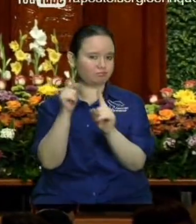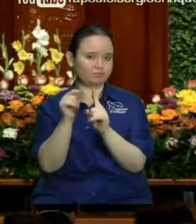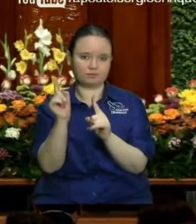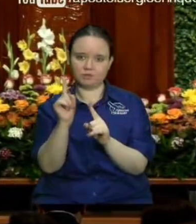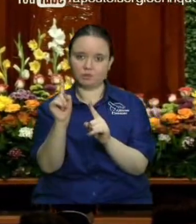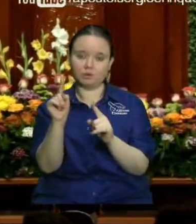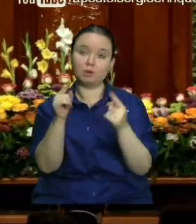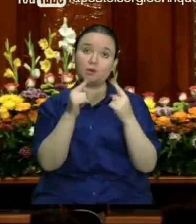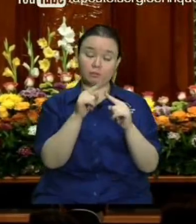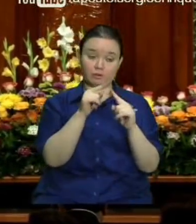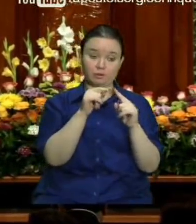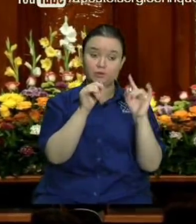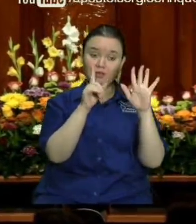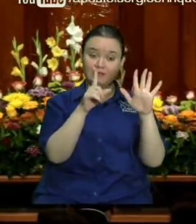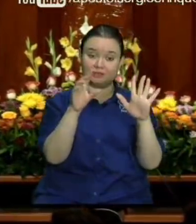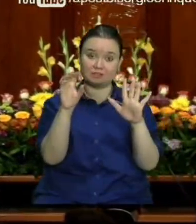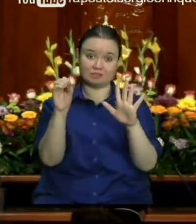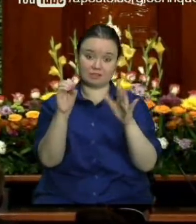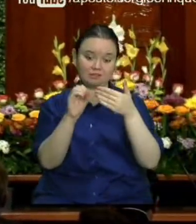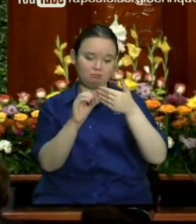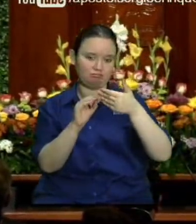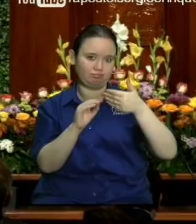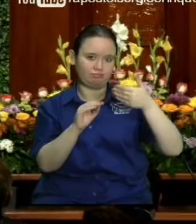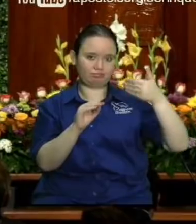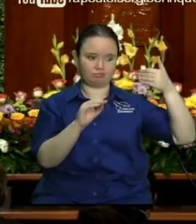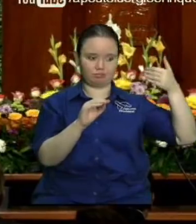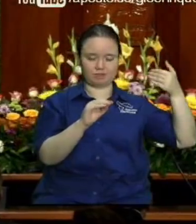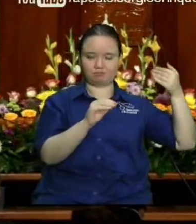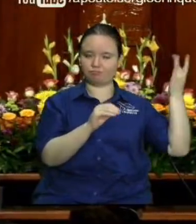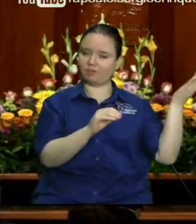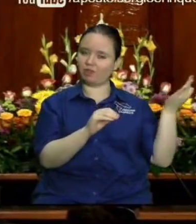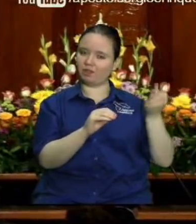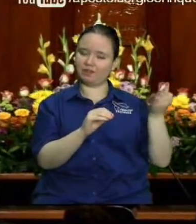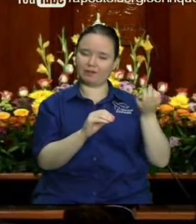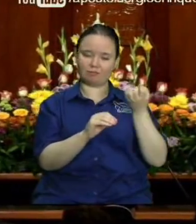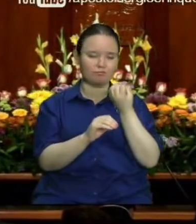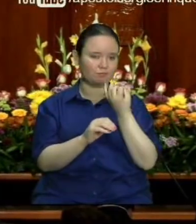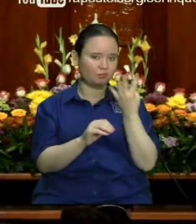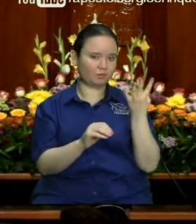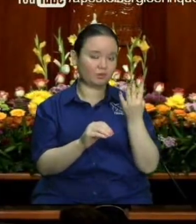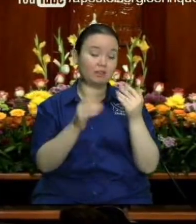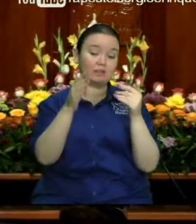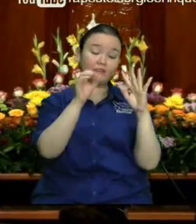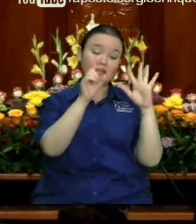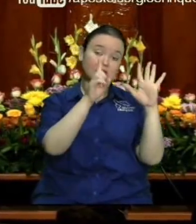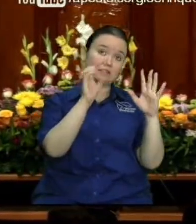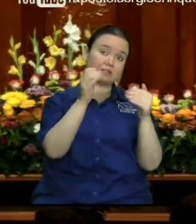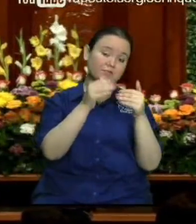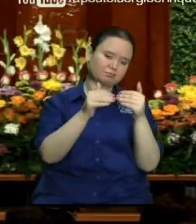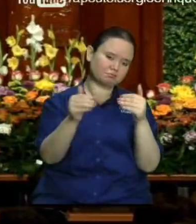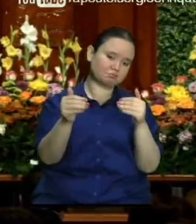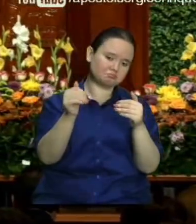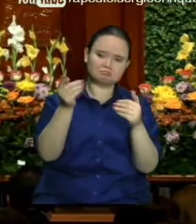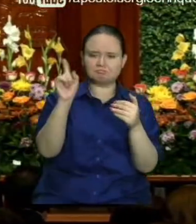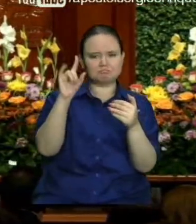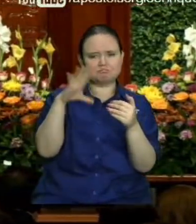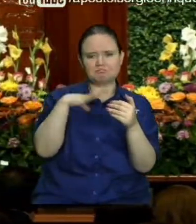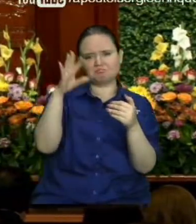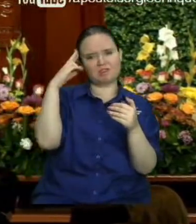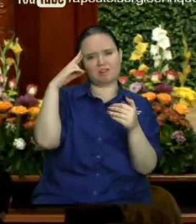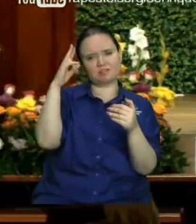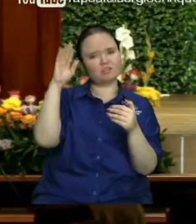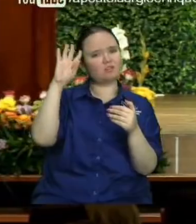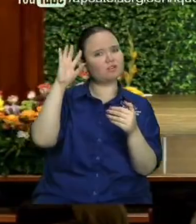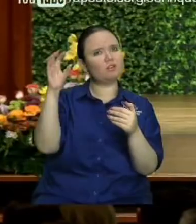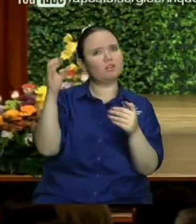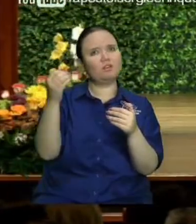el conteo está exacto, hasta Jesús, hasta la 60 generación. Ya de ahí no tenía sentido que siguieran contando,